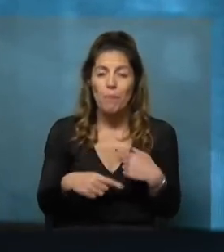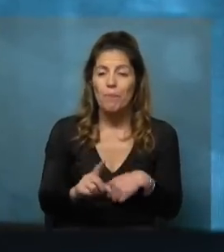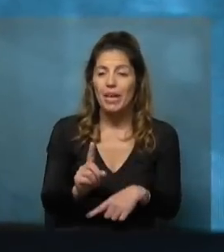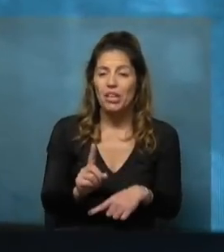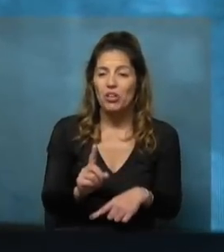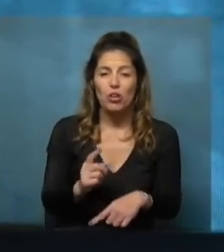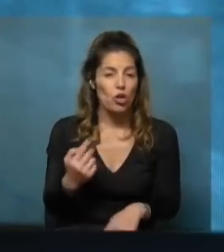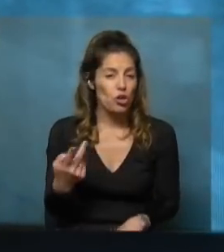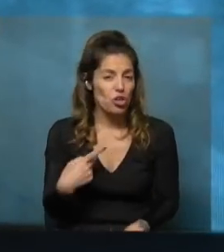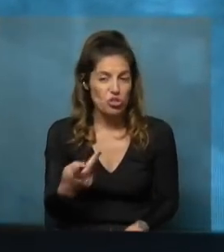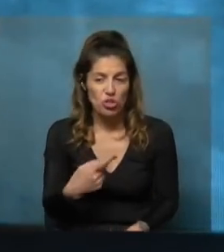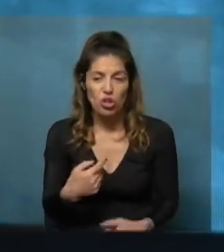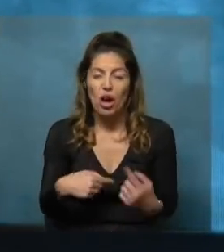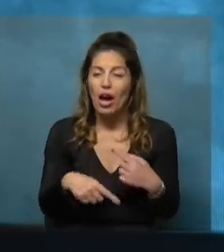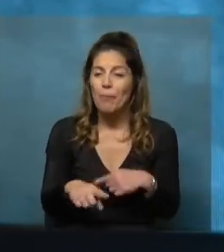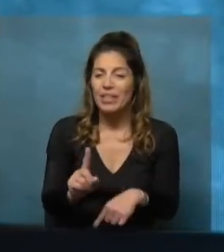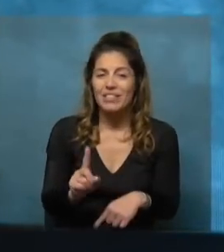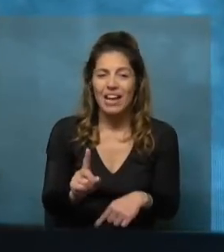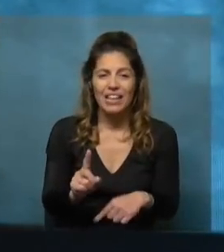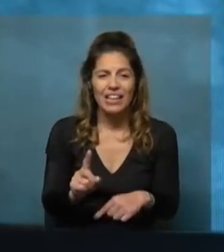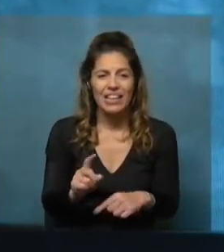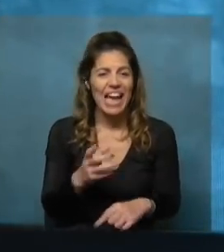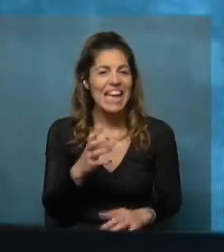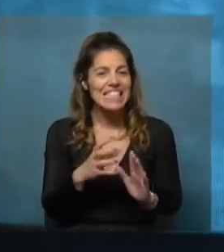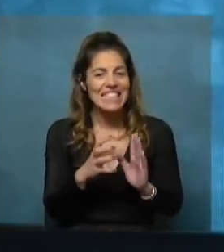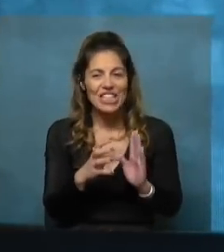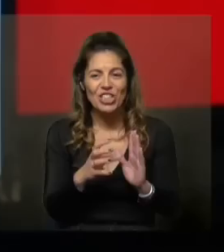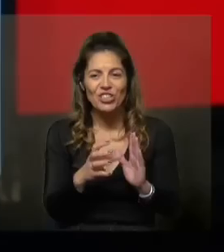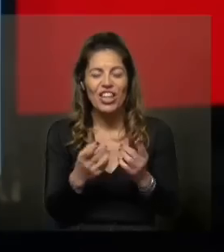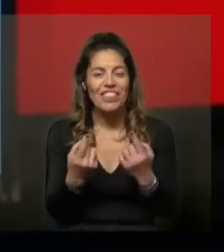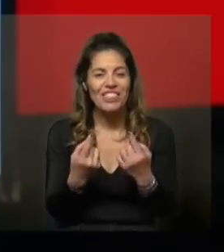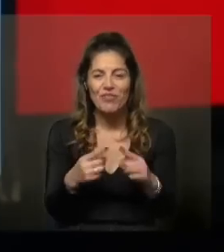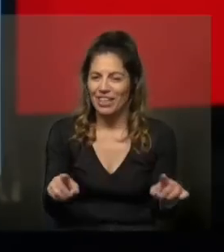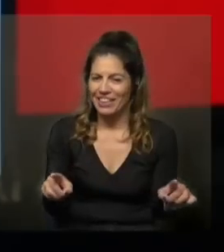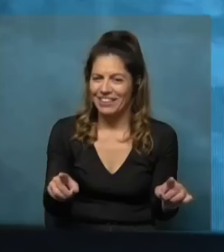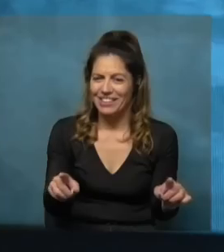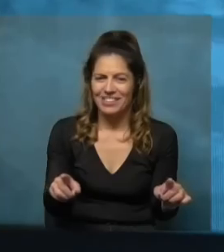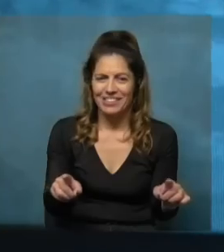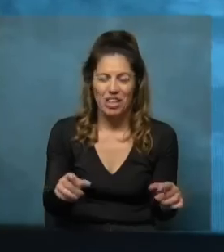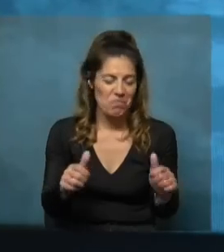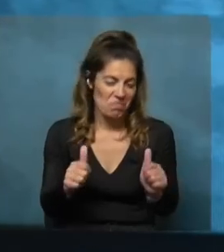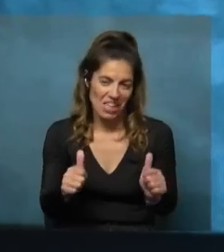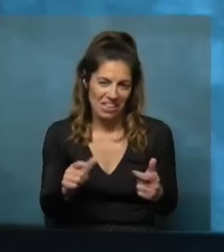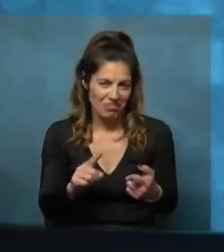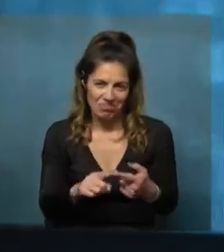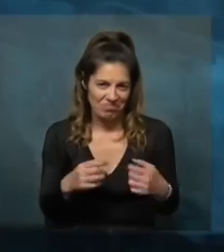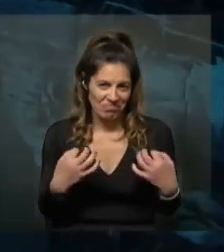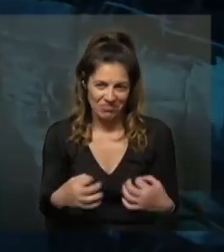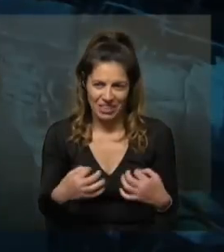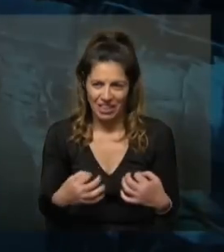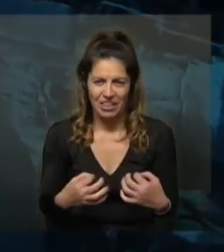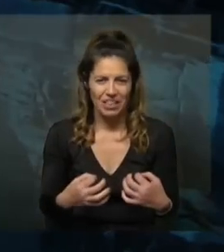nosotros a pesar de ser de signos muy diferentes este lo llevamos muy bien Yo creo que